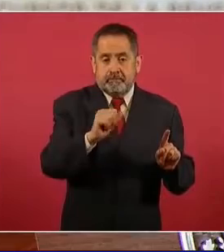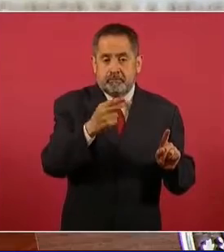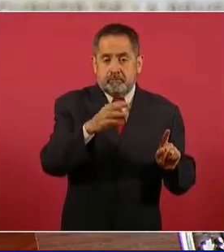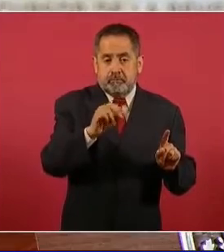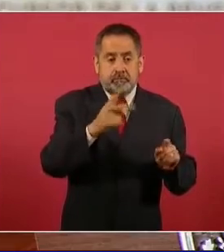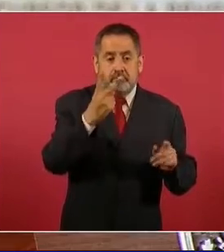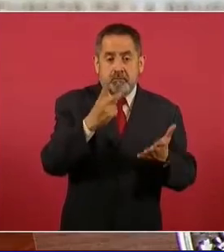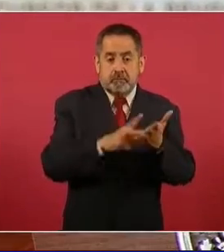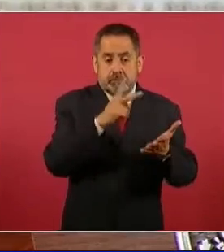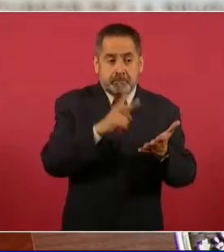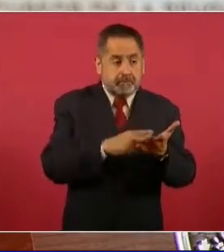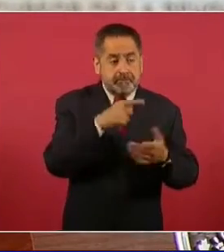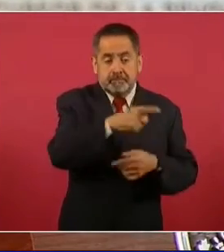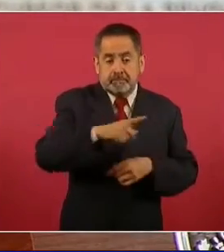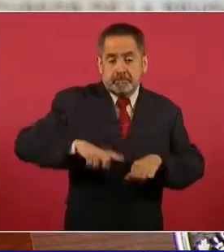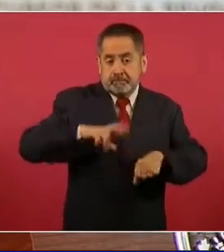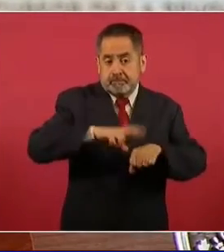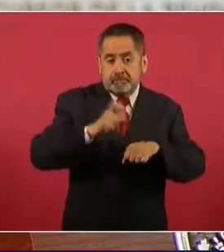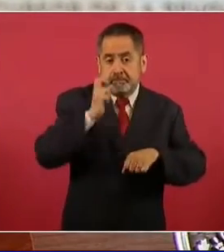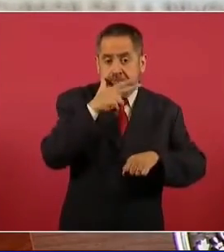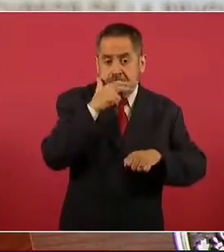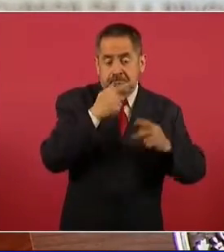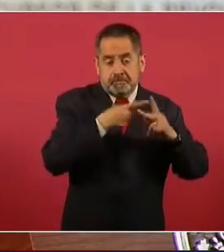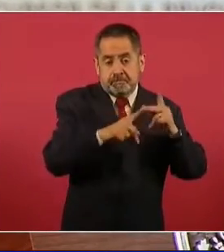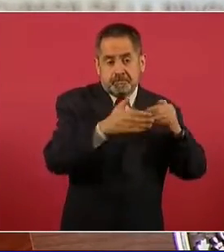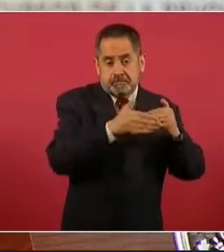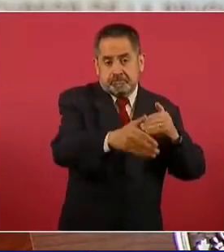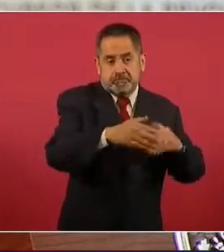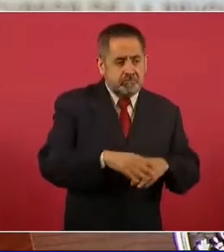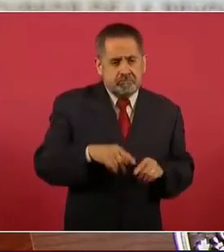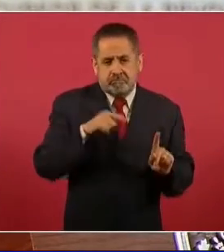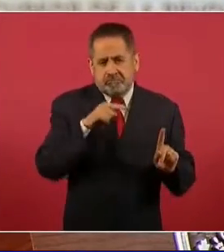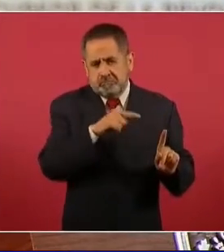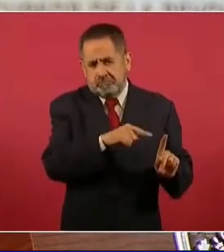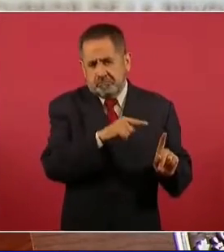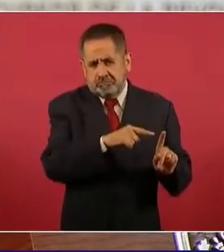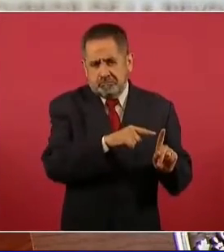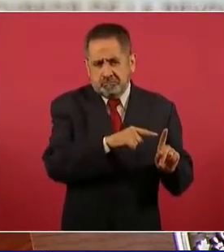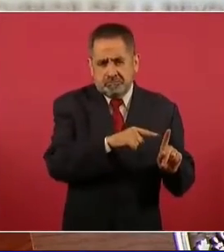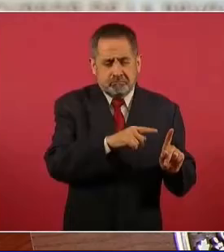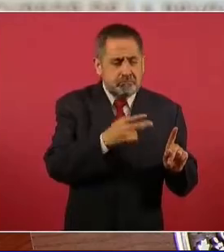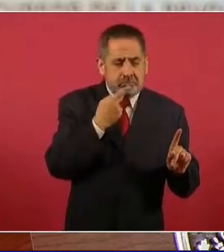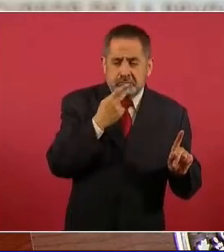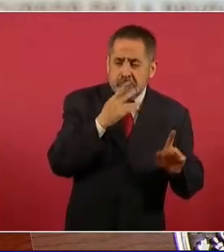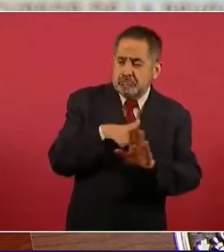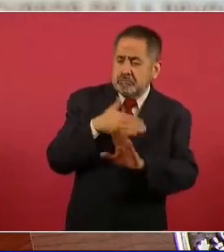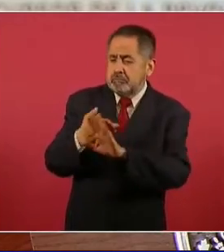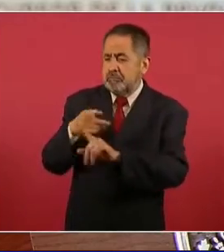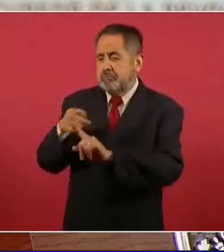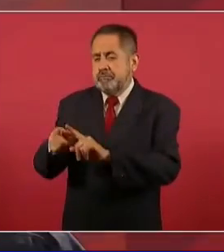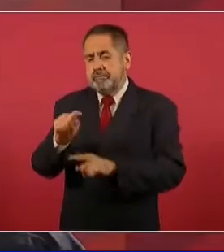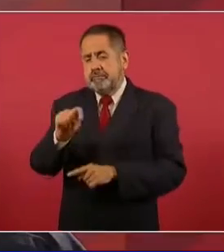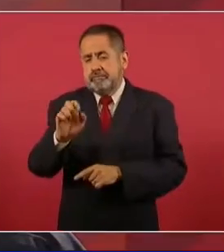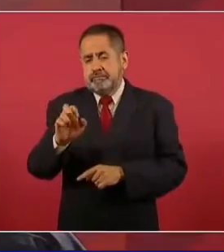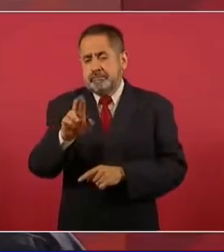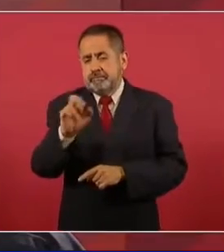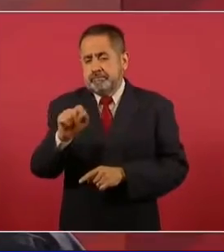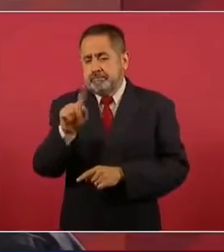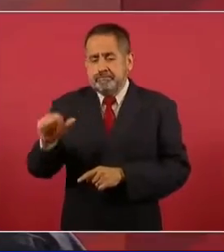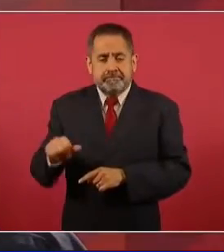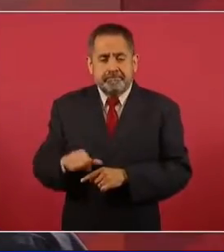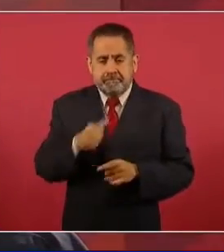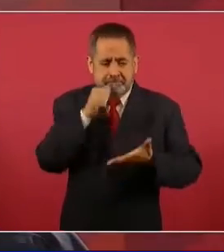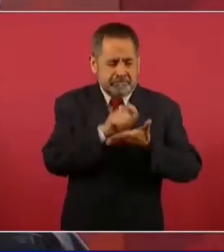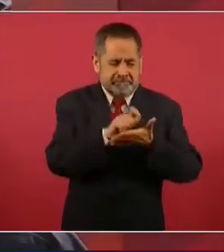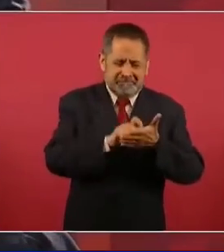Chihuahua, fue al principio y hablaba muy mal de Terrazas. En la correspondencia le